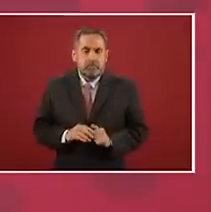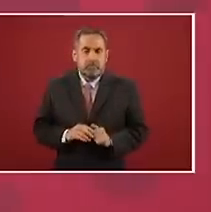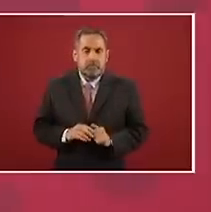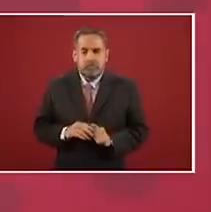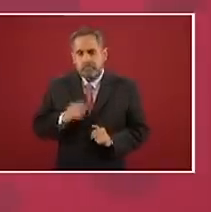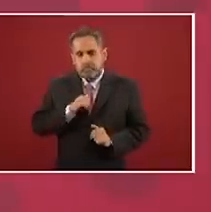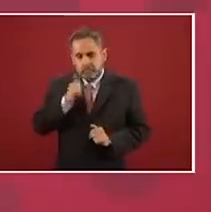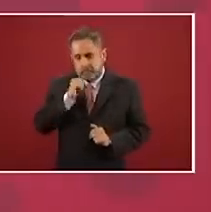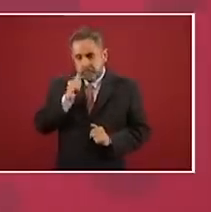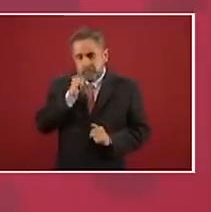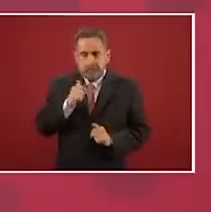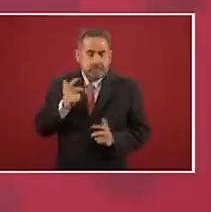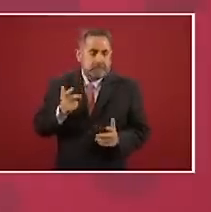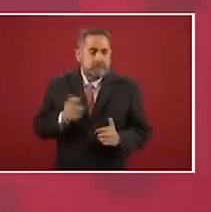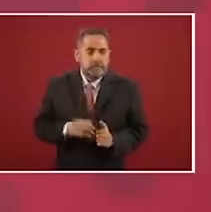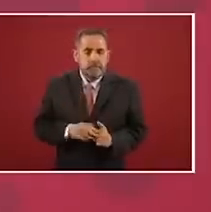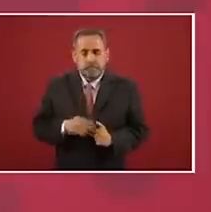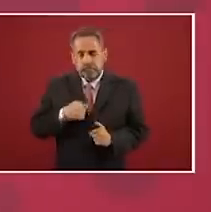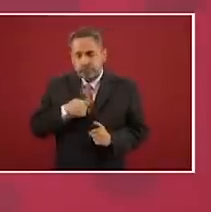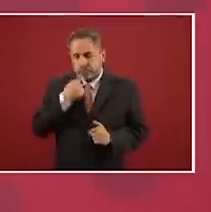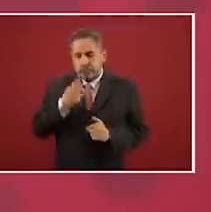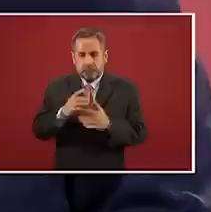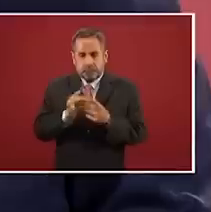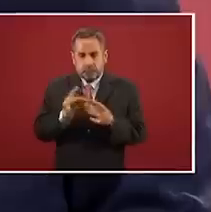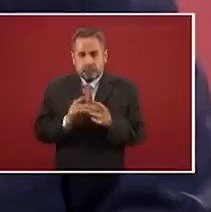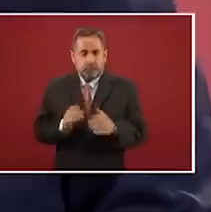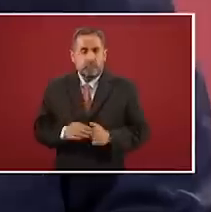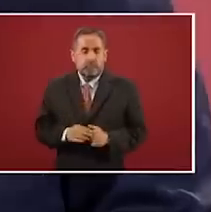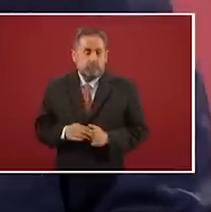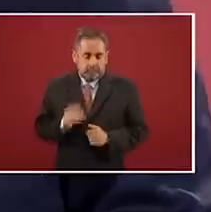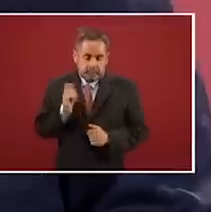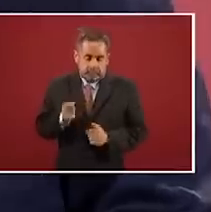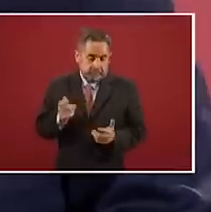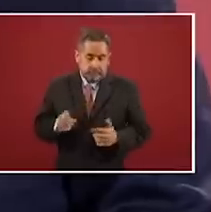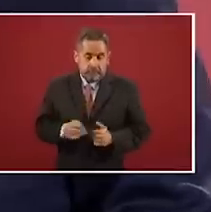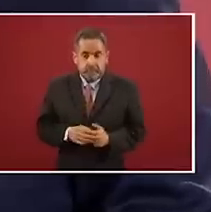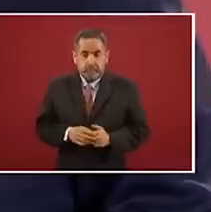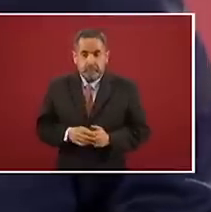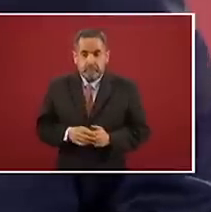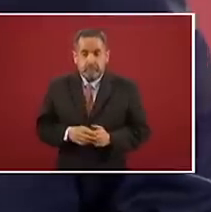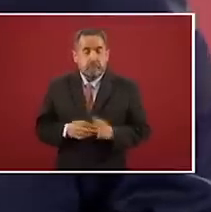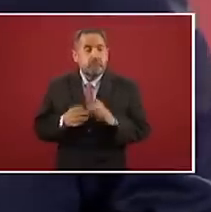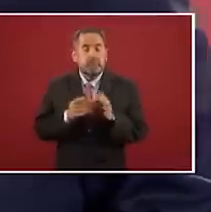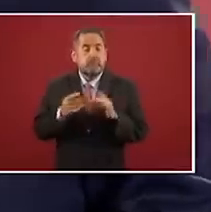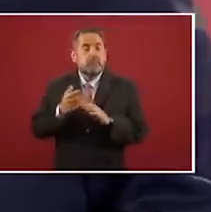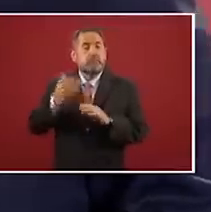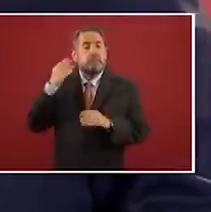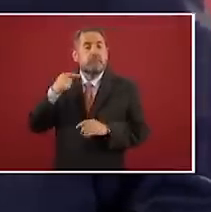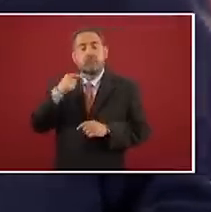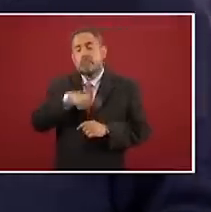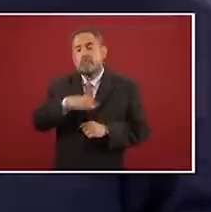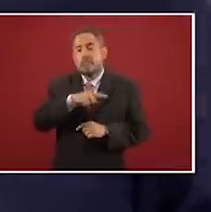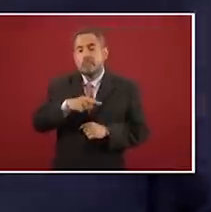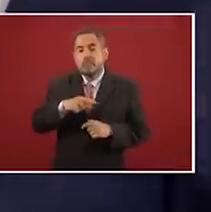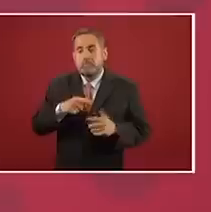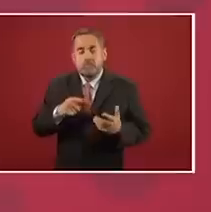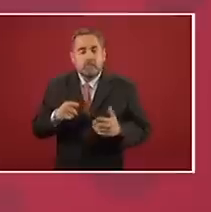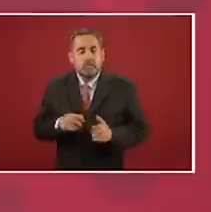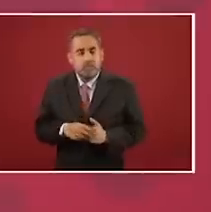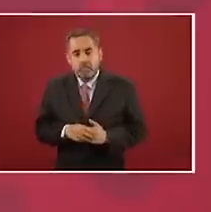siempre he dicho que dejaron